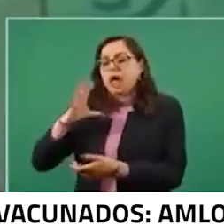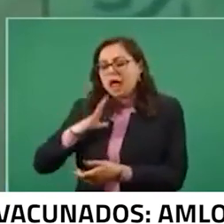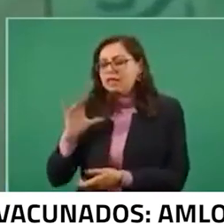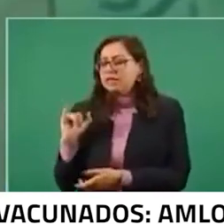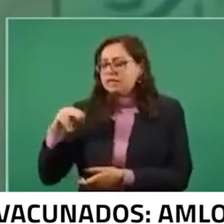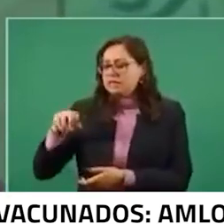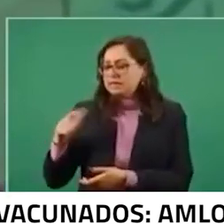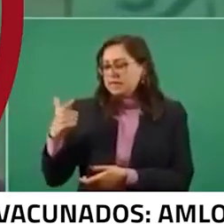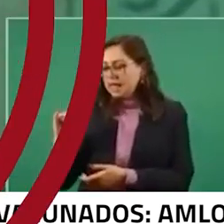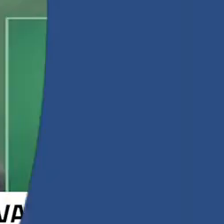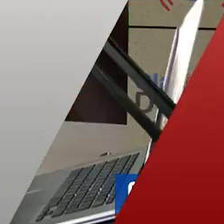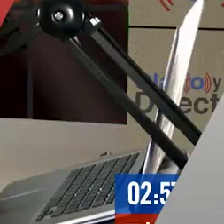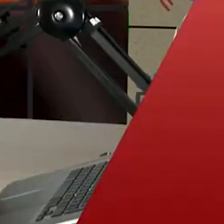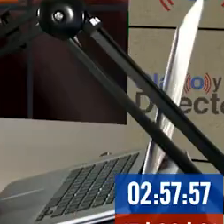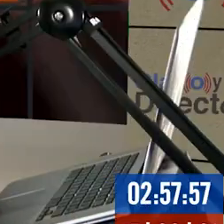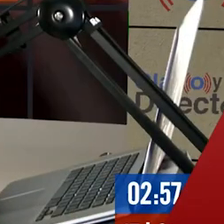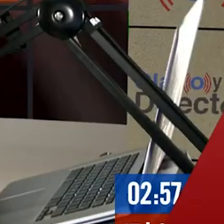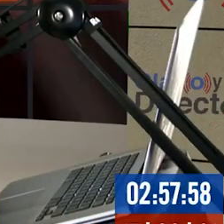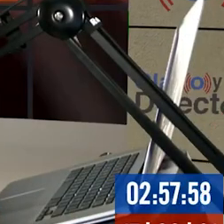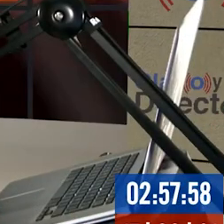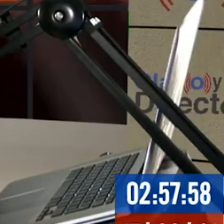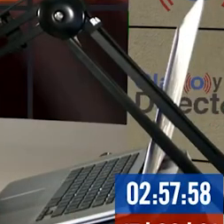en otros censos que hay.